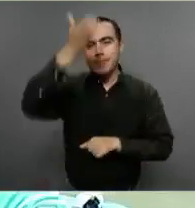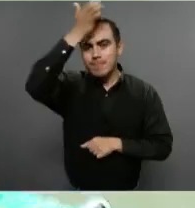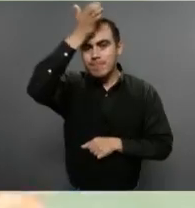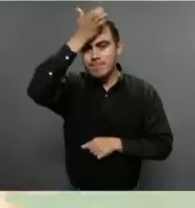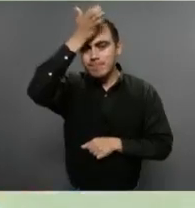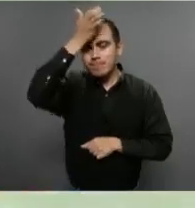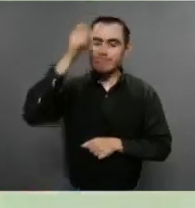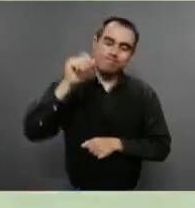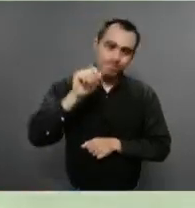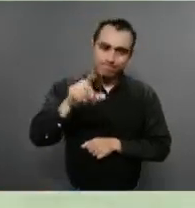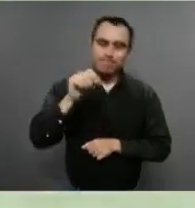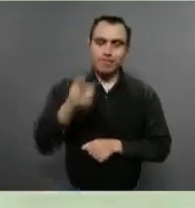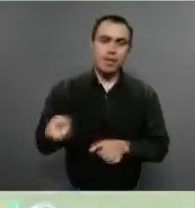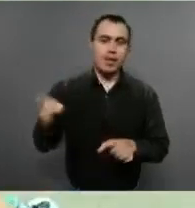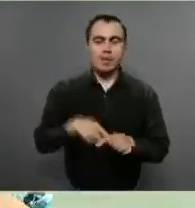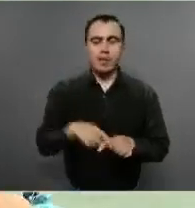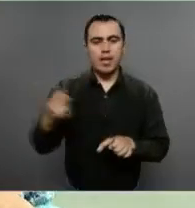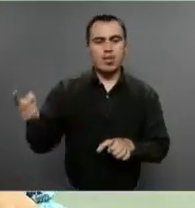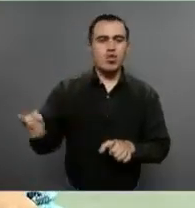al tema de voluntariado.